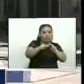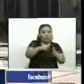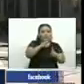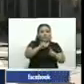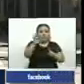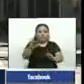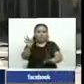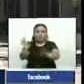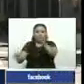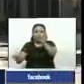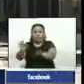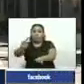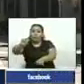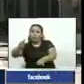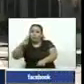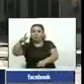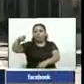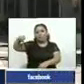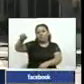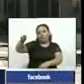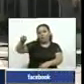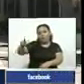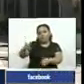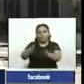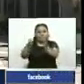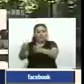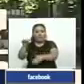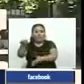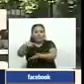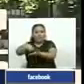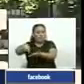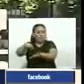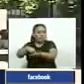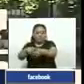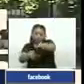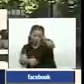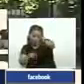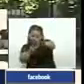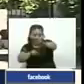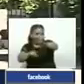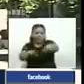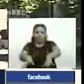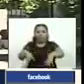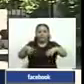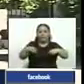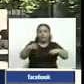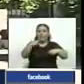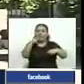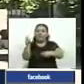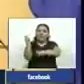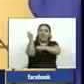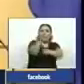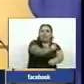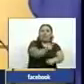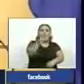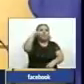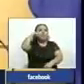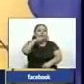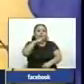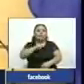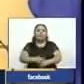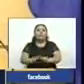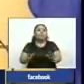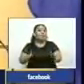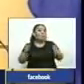la Cámara Segundo de lo Penal de la Primera Sección del Centro, rechazó la demanda que interpuso en contra del presidente de la República, Nayib